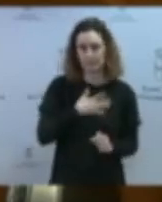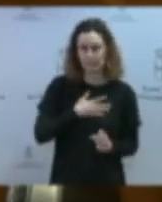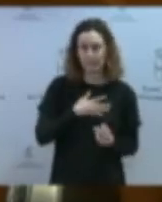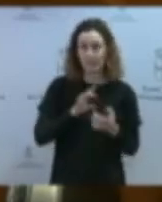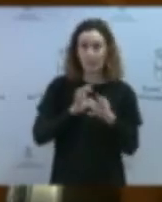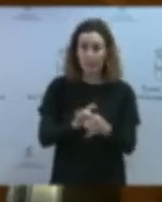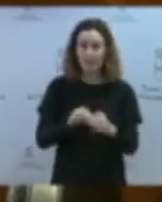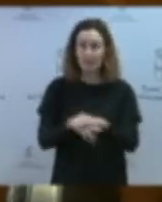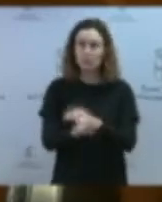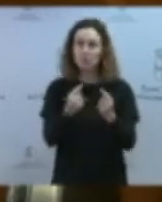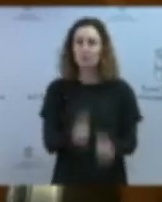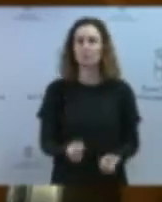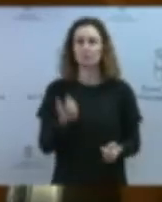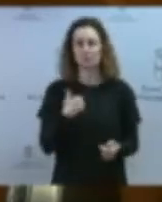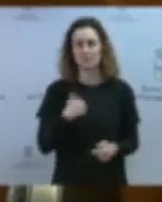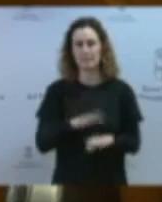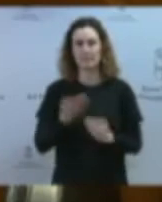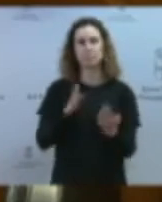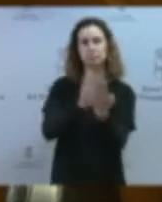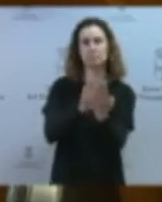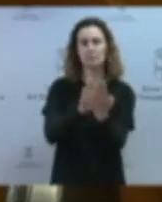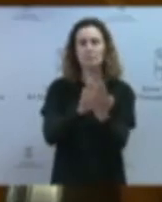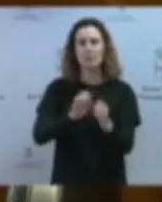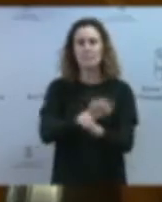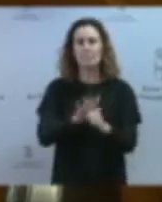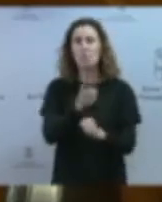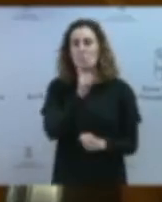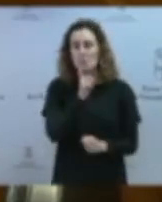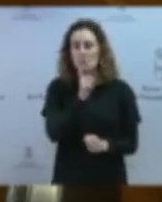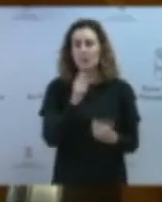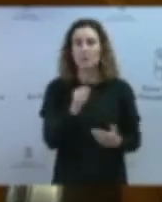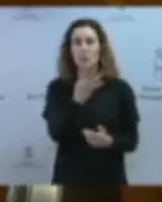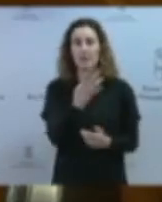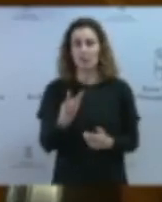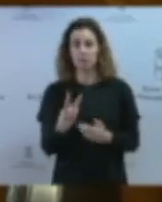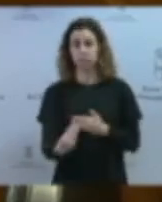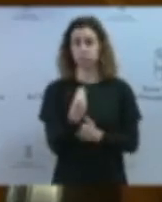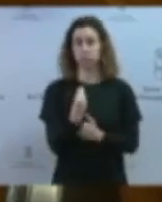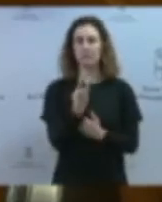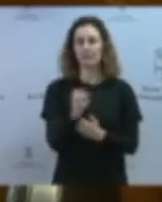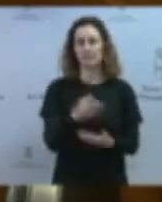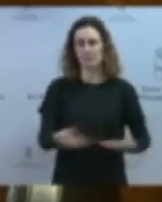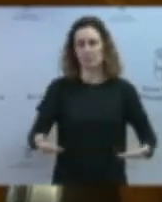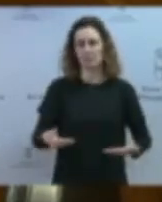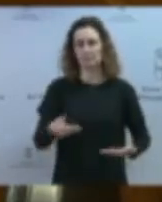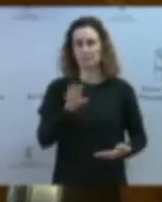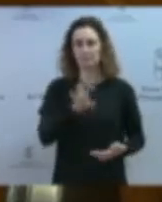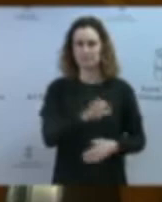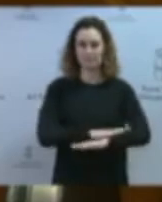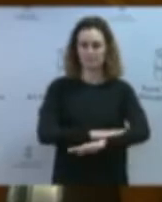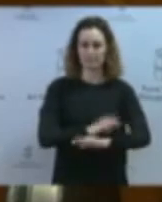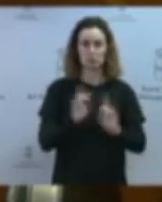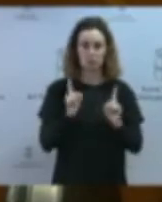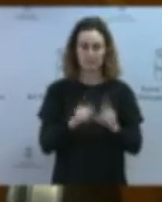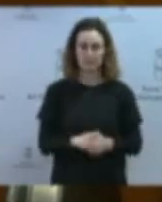la pandemia. De esos 42, en realidad recibimos poco más de 30 millones del Estado. Pero es que este año, para el nuevo curso escolar, no